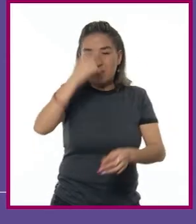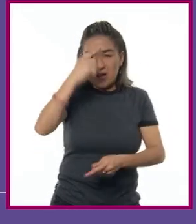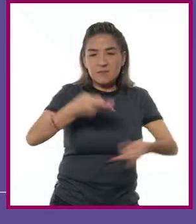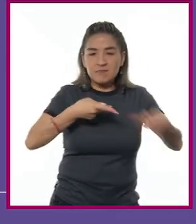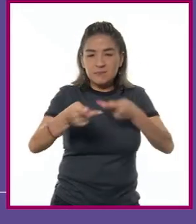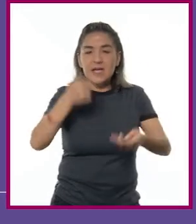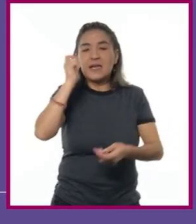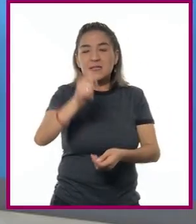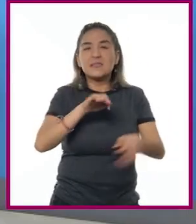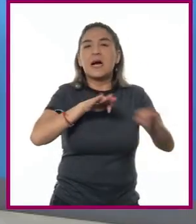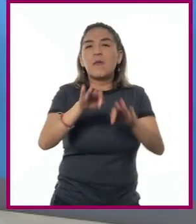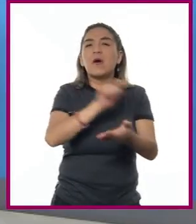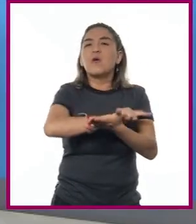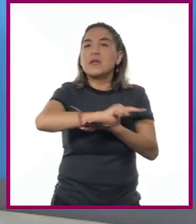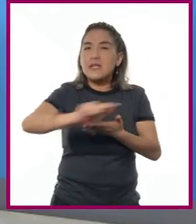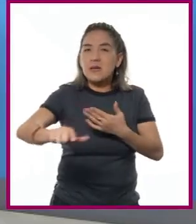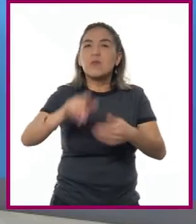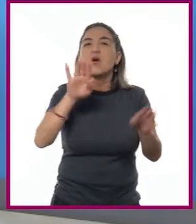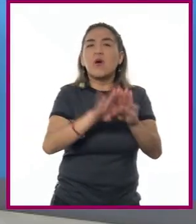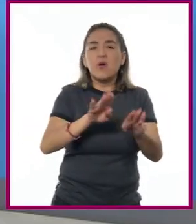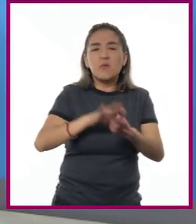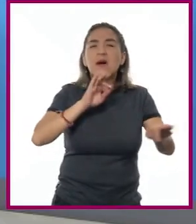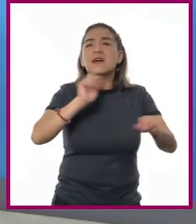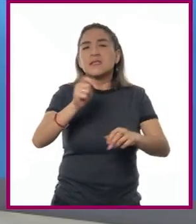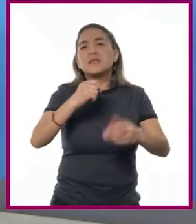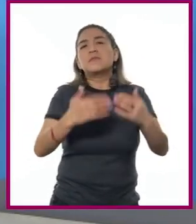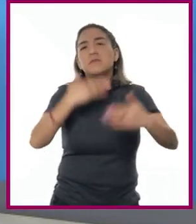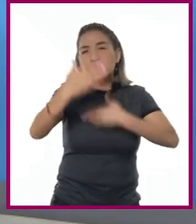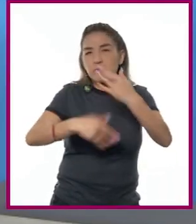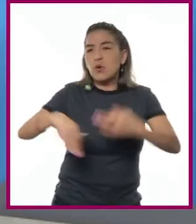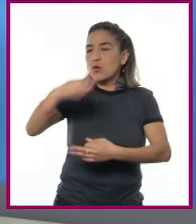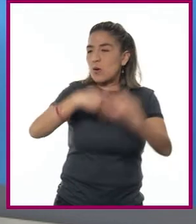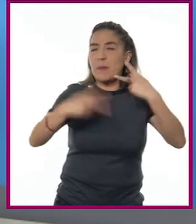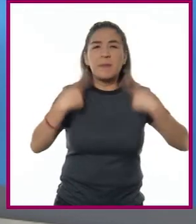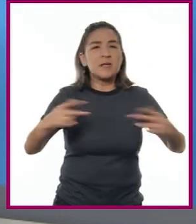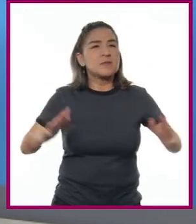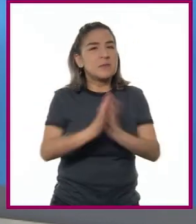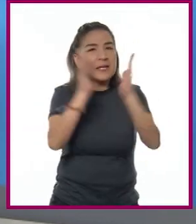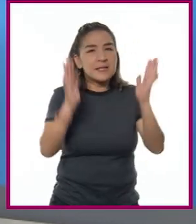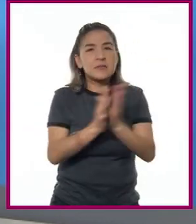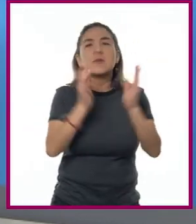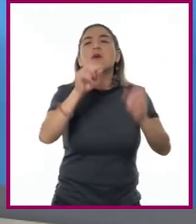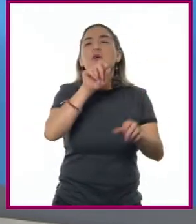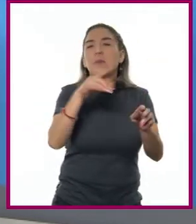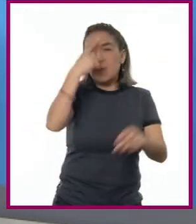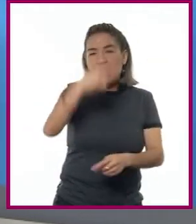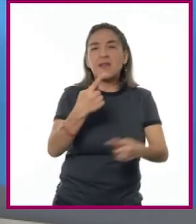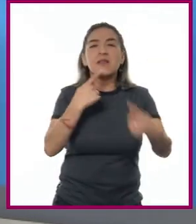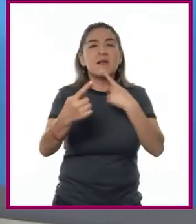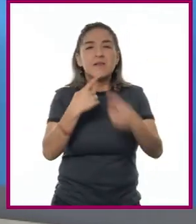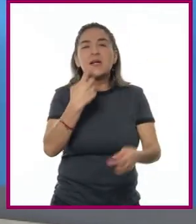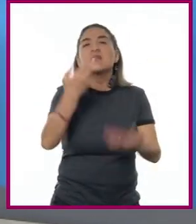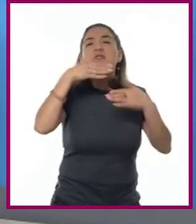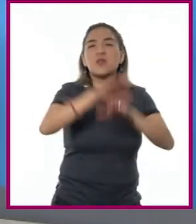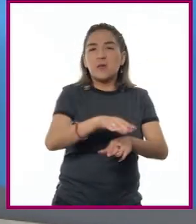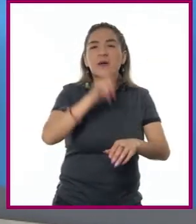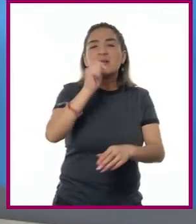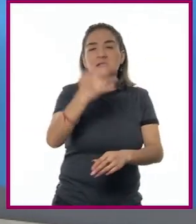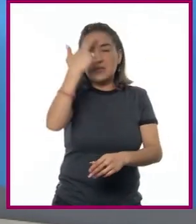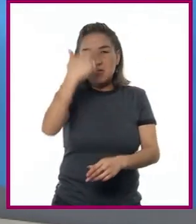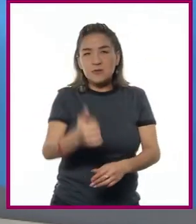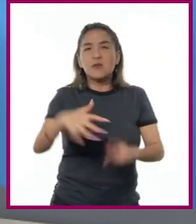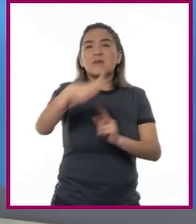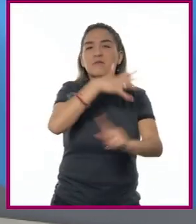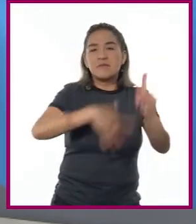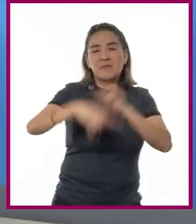promover la transparencia, aumentar la participación ciudadana en el debate y en la decisión de los asuntos públicos y